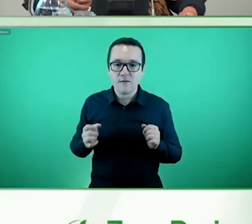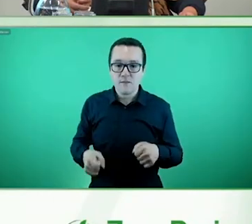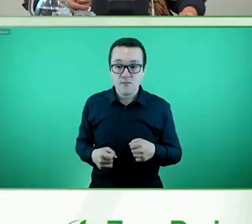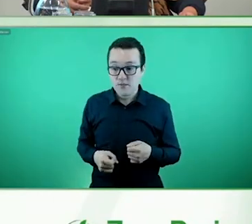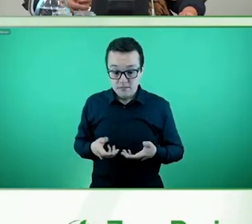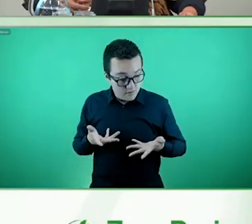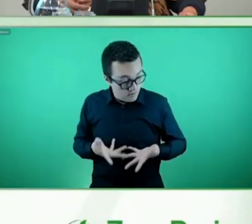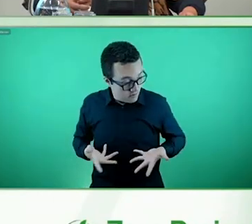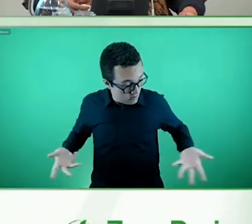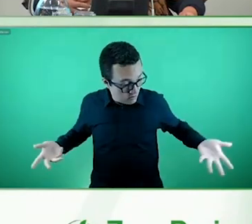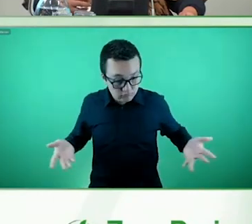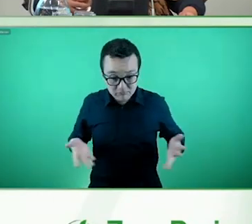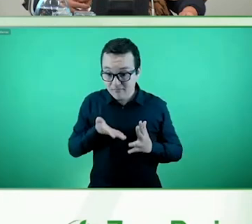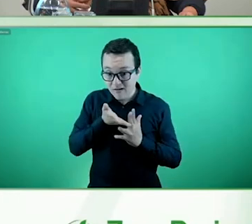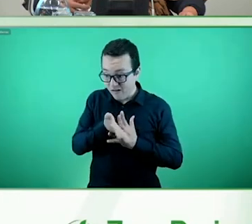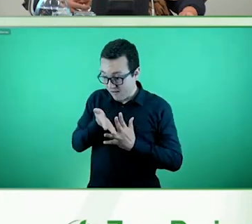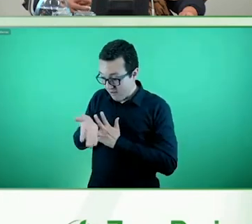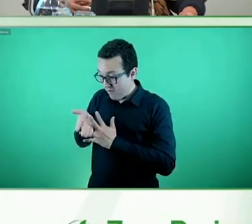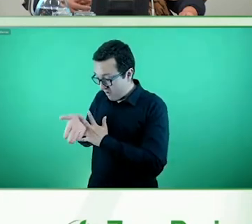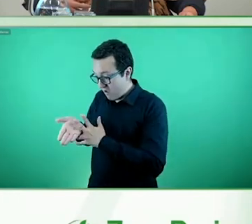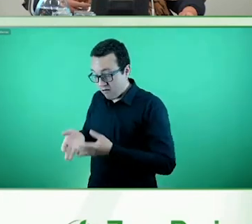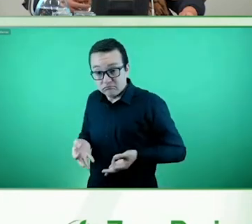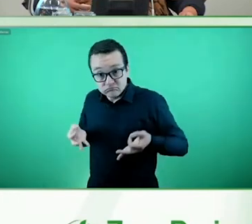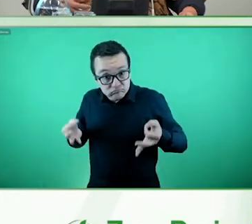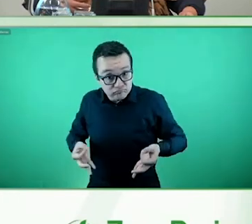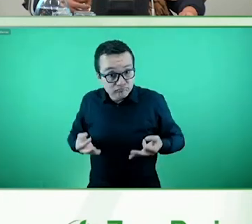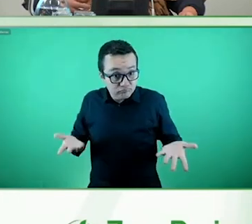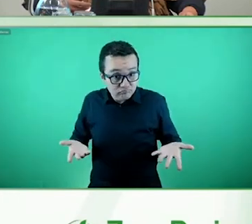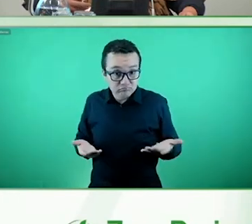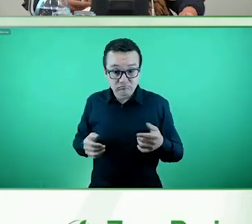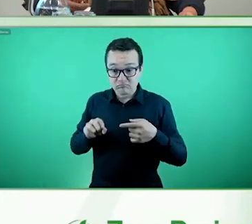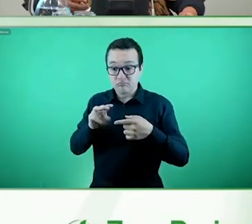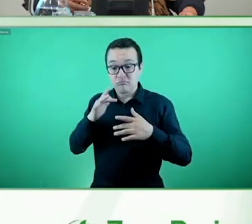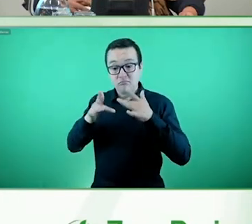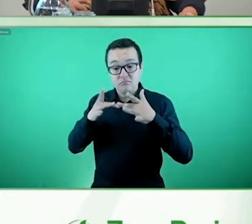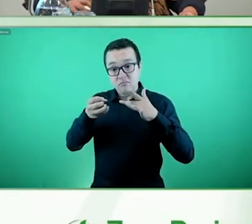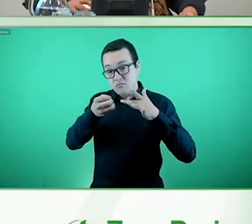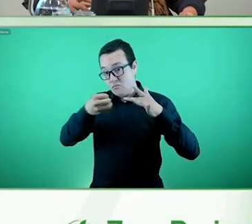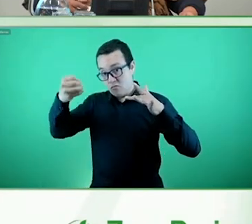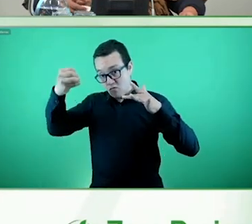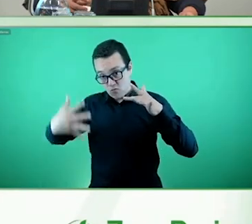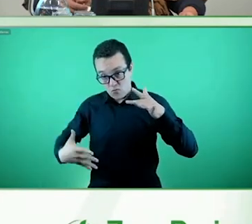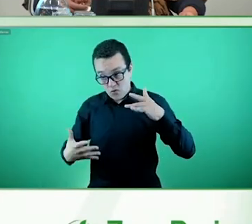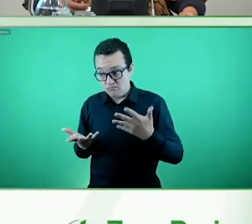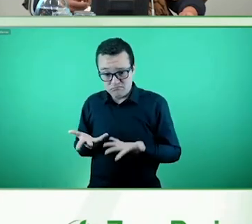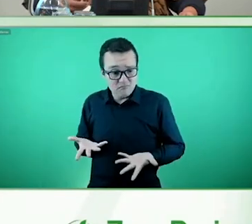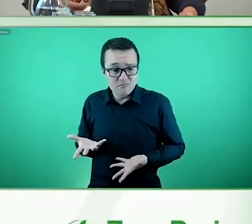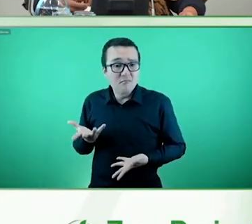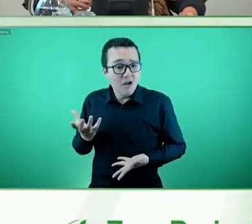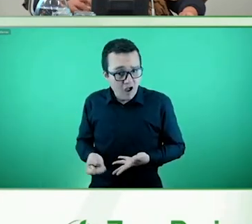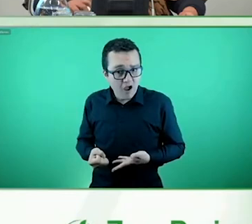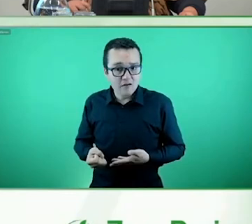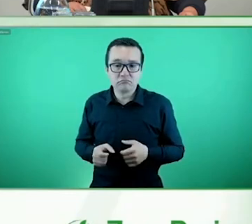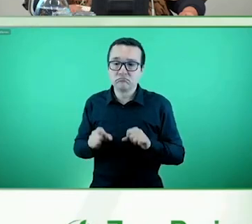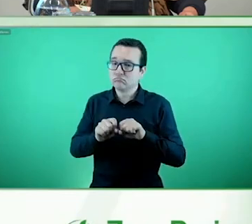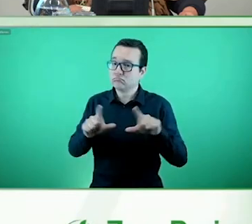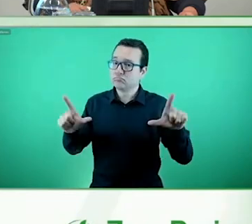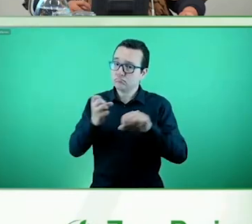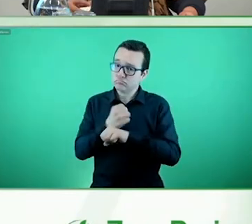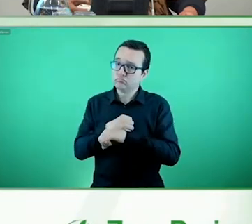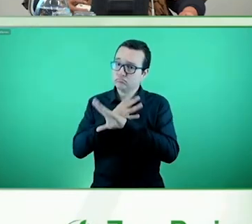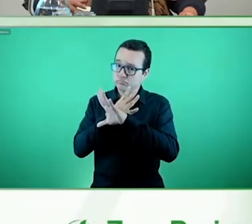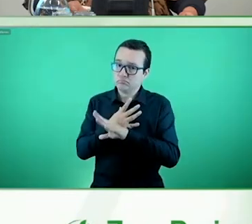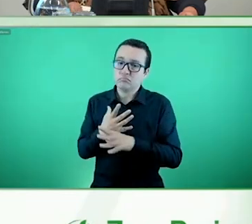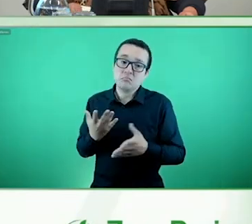tenemos en nuestra página web, son todos en su mayoría virtuales, algunos en físico, como les